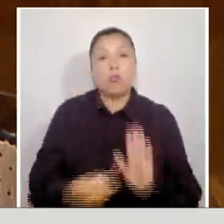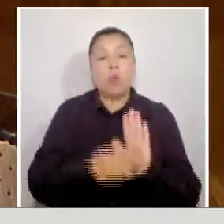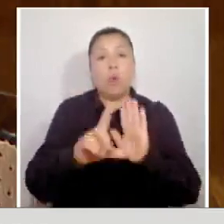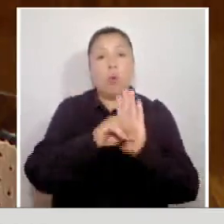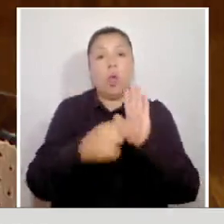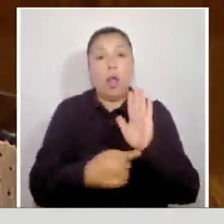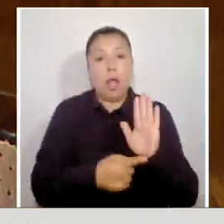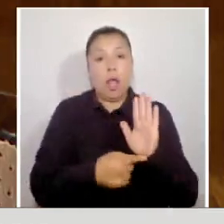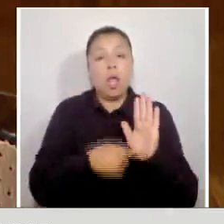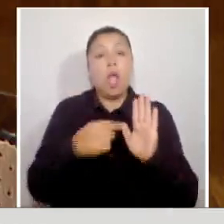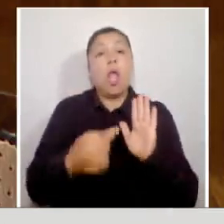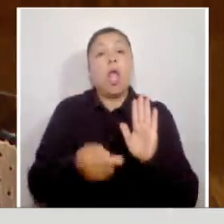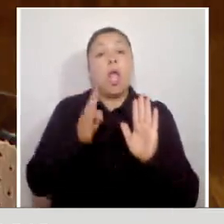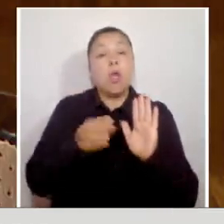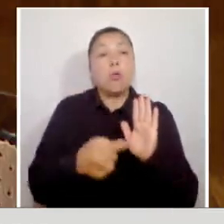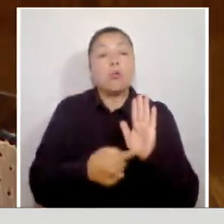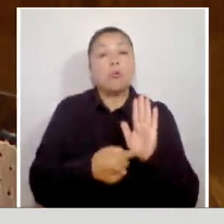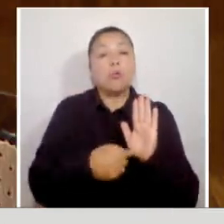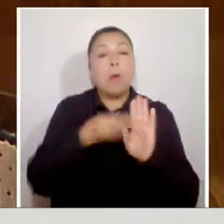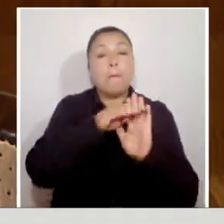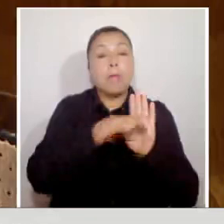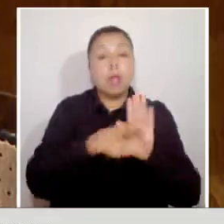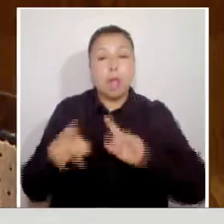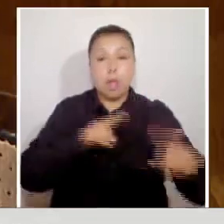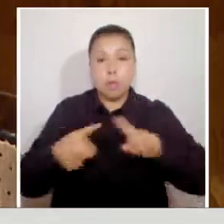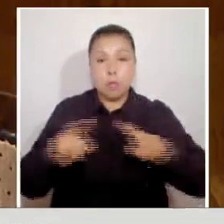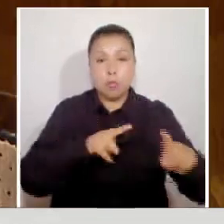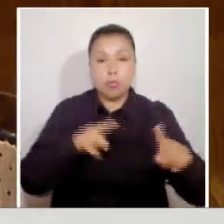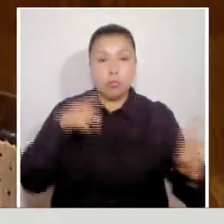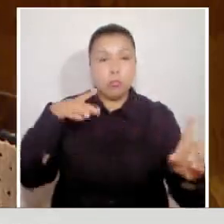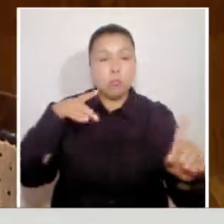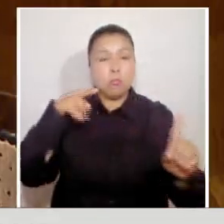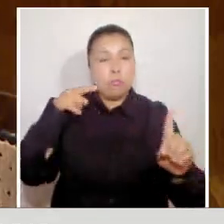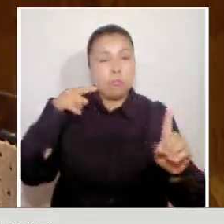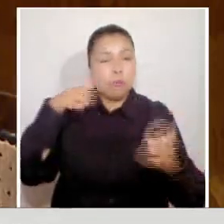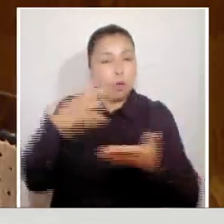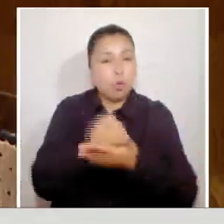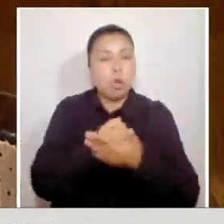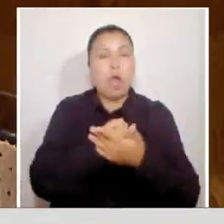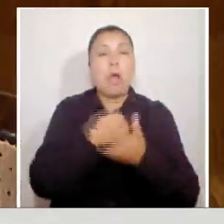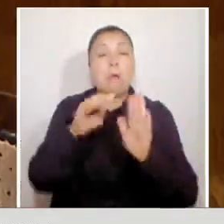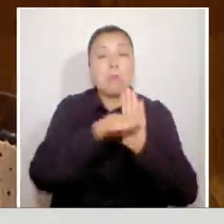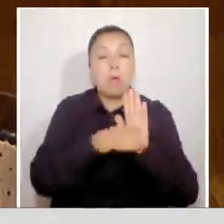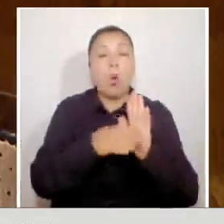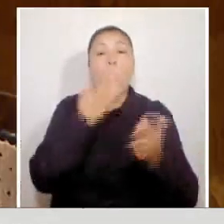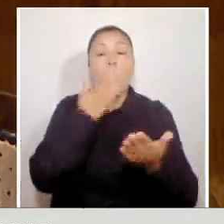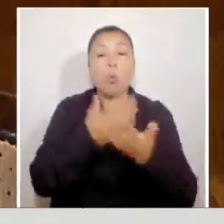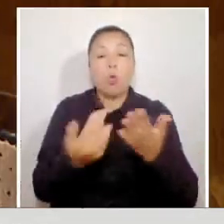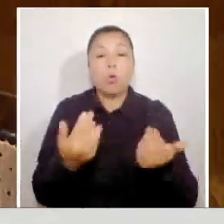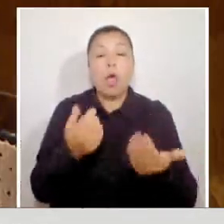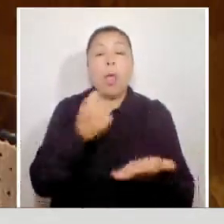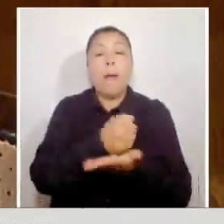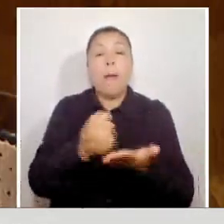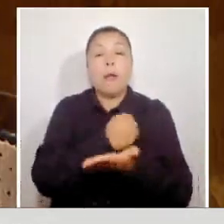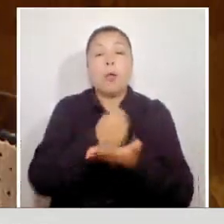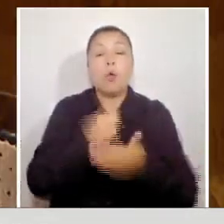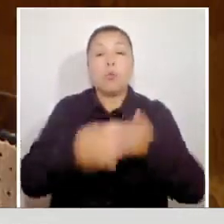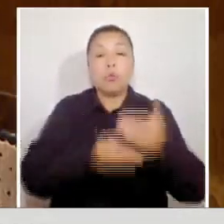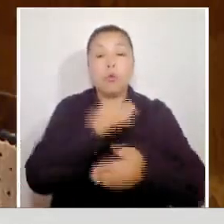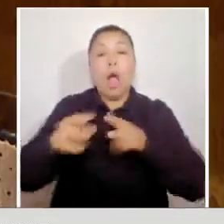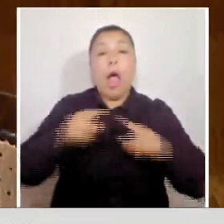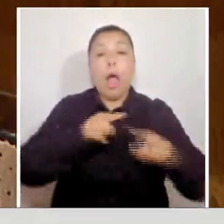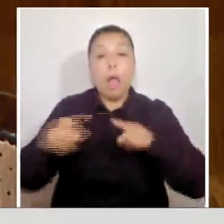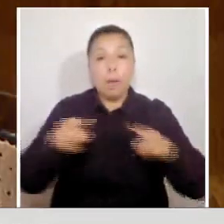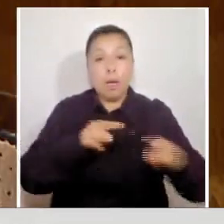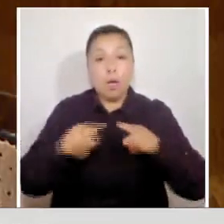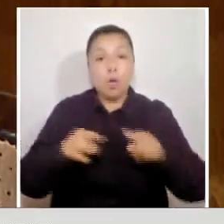esto incluirá tanto medidas administrativas destinadas a adecuar cuando sea necesario los trámites y procedimientos administrativos en los